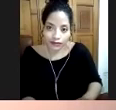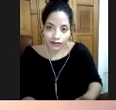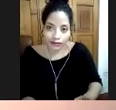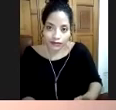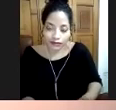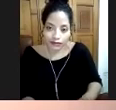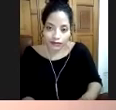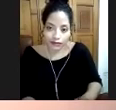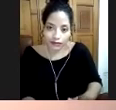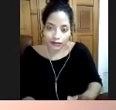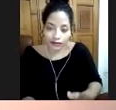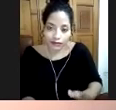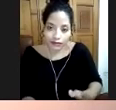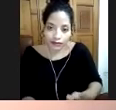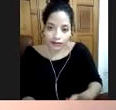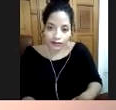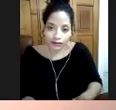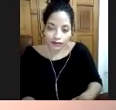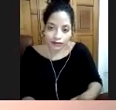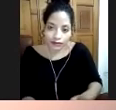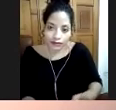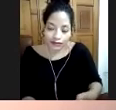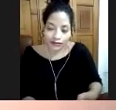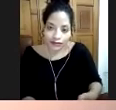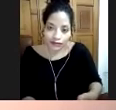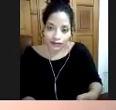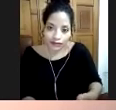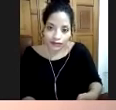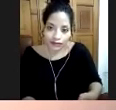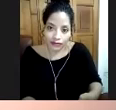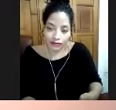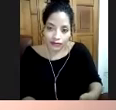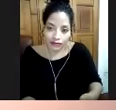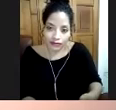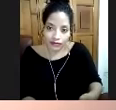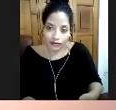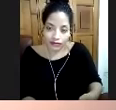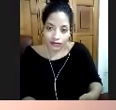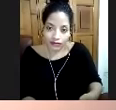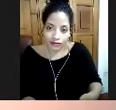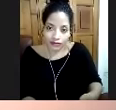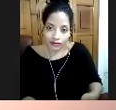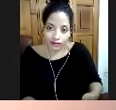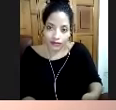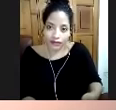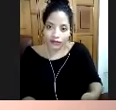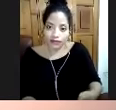de estar en esta era digital y de que todo el mundo pueda adquirir a nuestra información así de fácilmente.